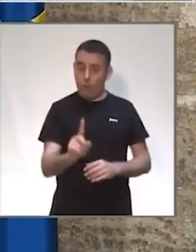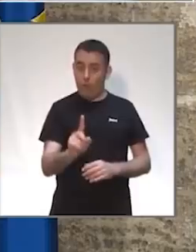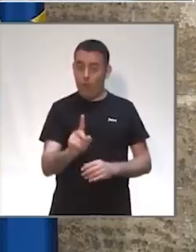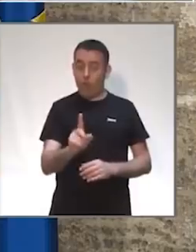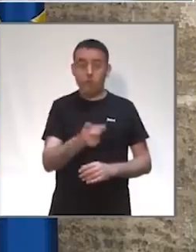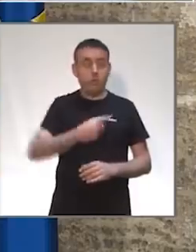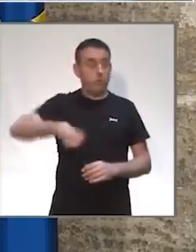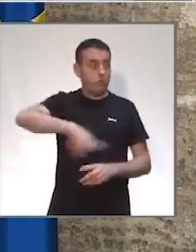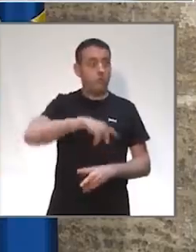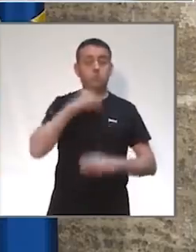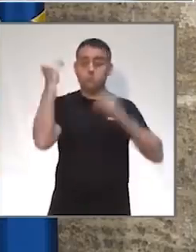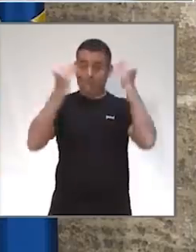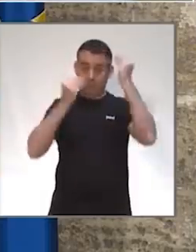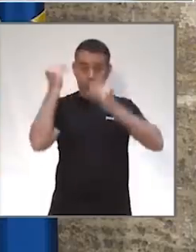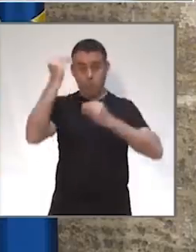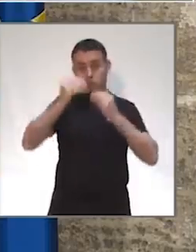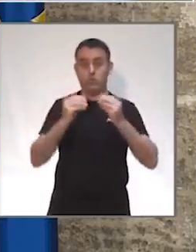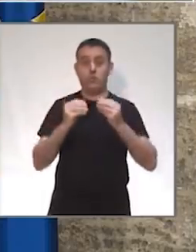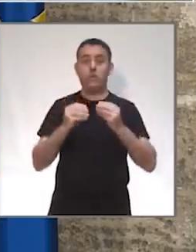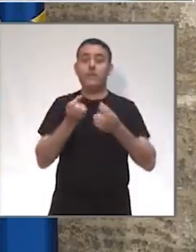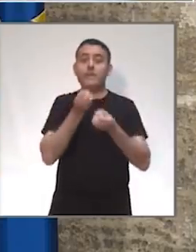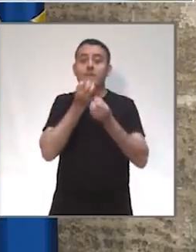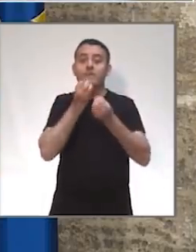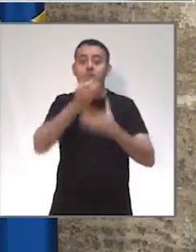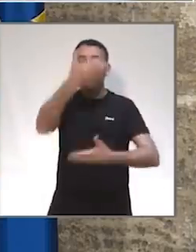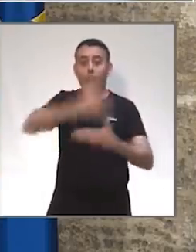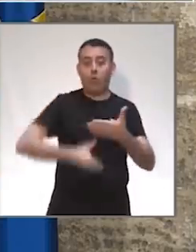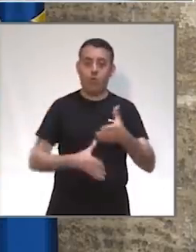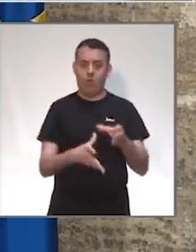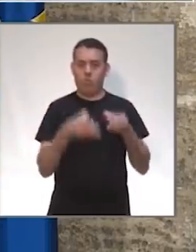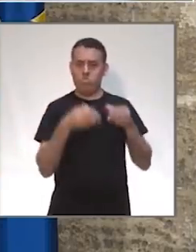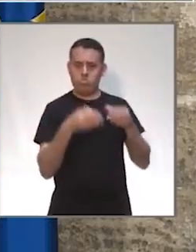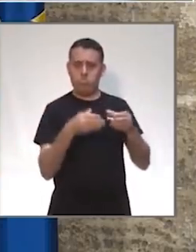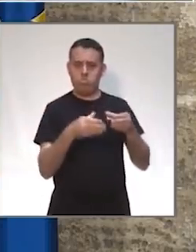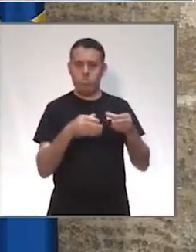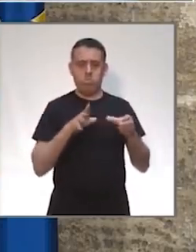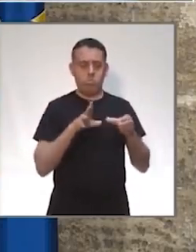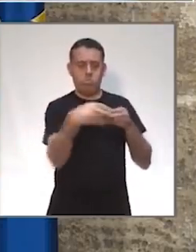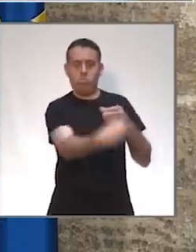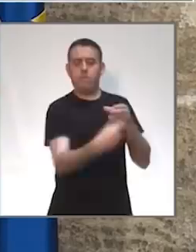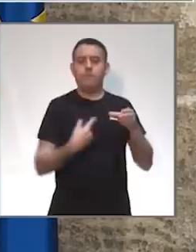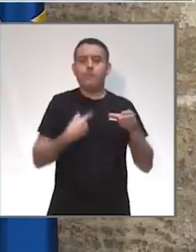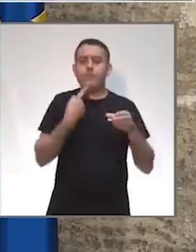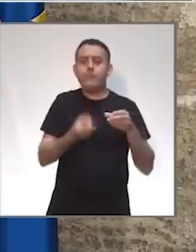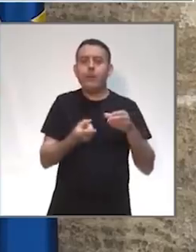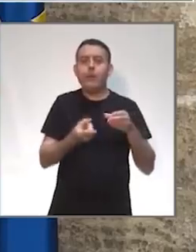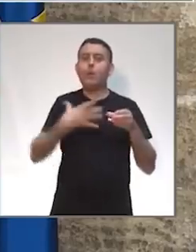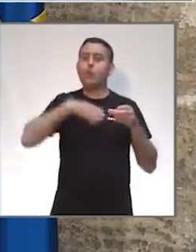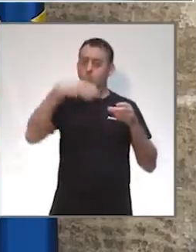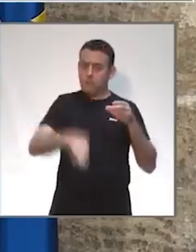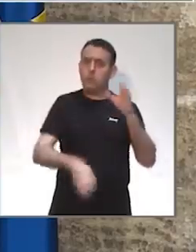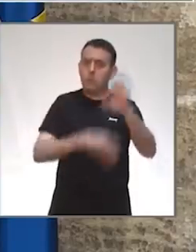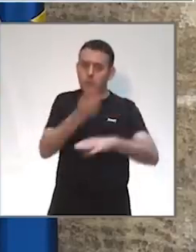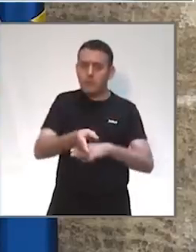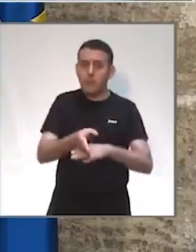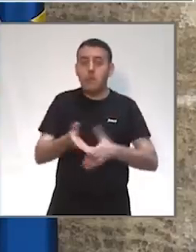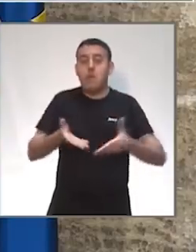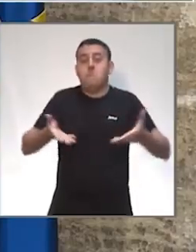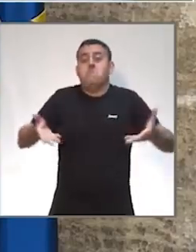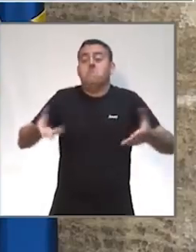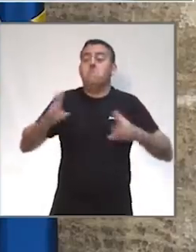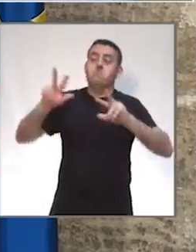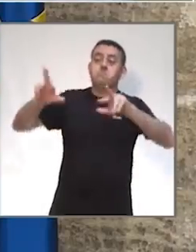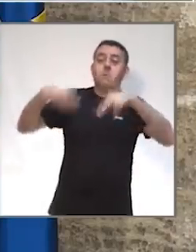hospital en La Ribera, porque como muy bien usted ha detallado, por parte de la concesionaria, pues muy bien ha detallado, es una zona, una